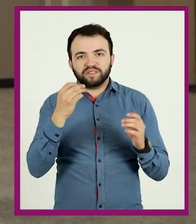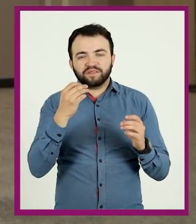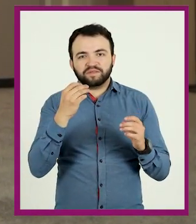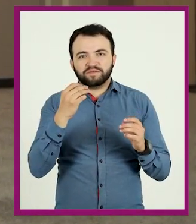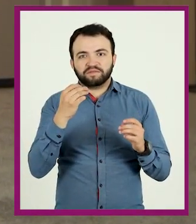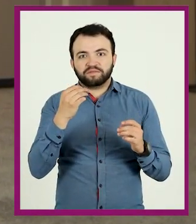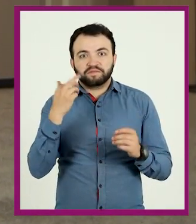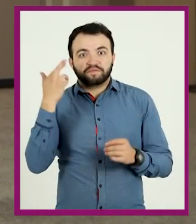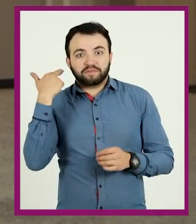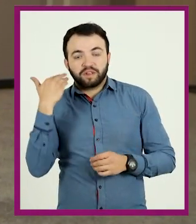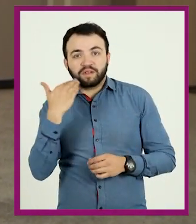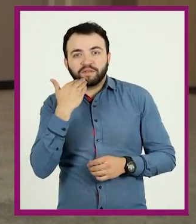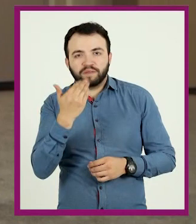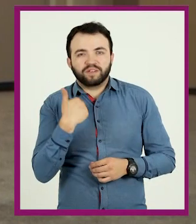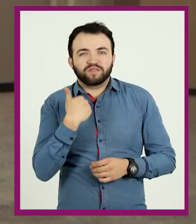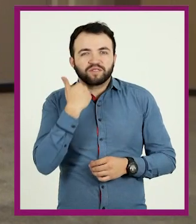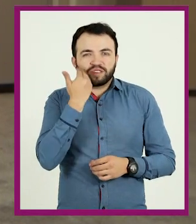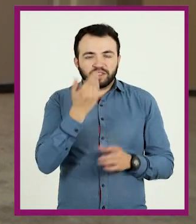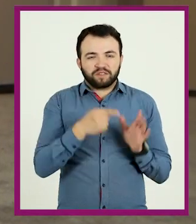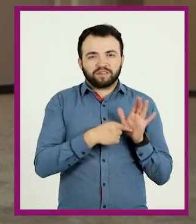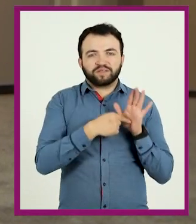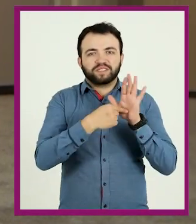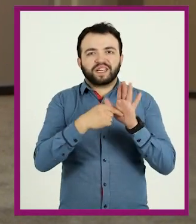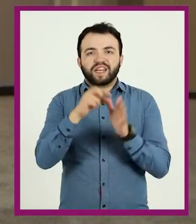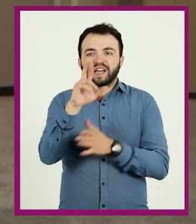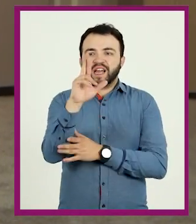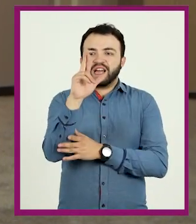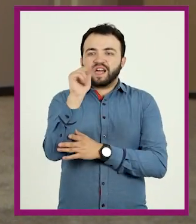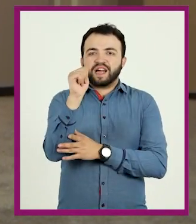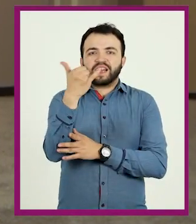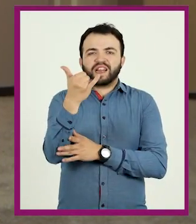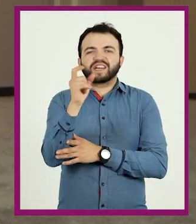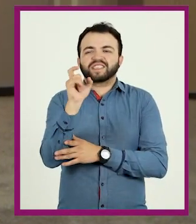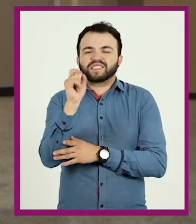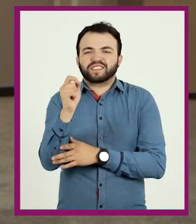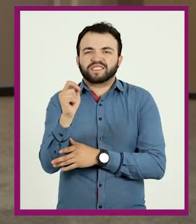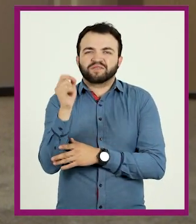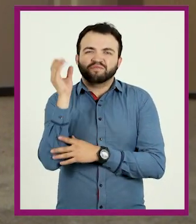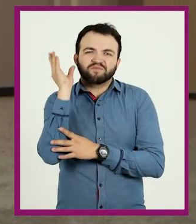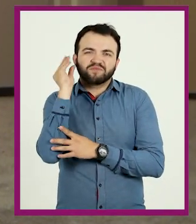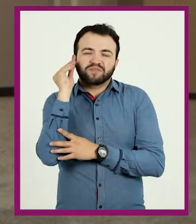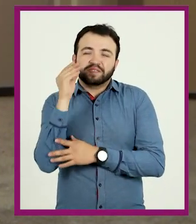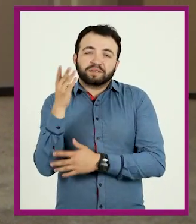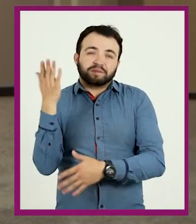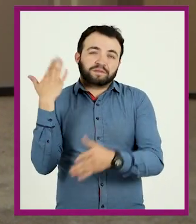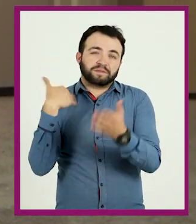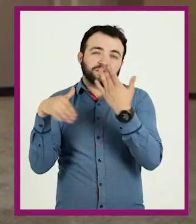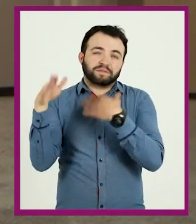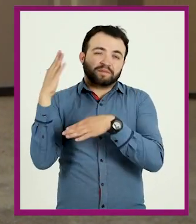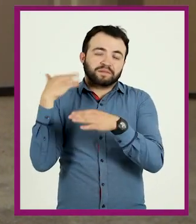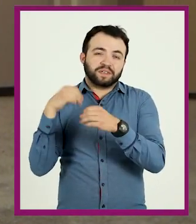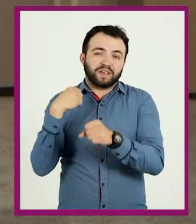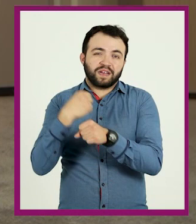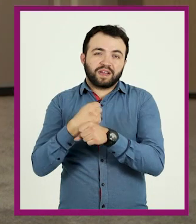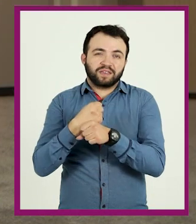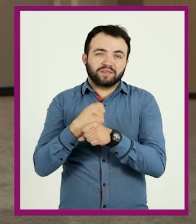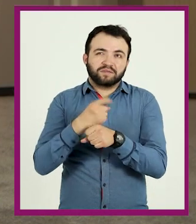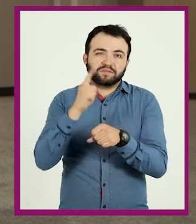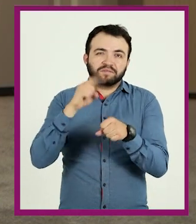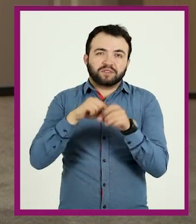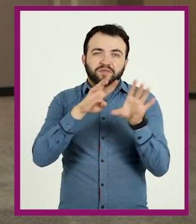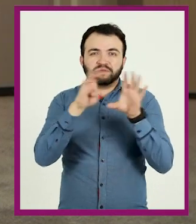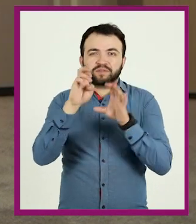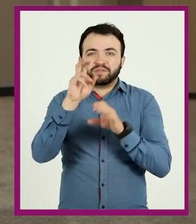Y es que ahora quiero hablar del raï, que es un género que emergió en los años 80 en Argelia y